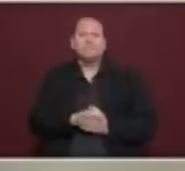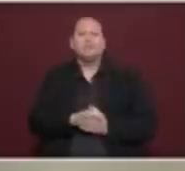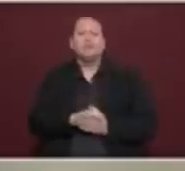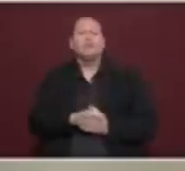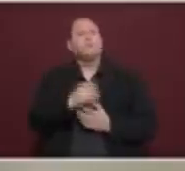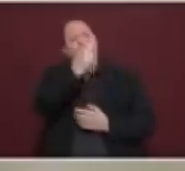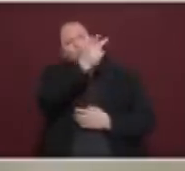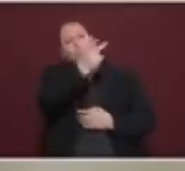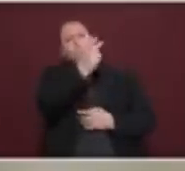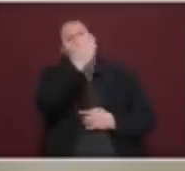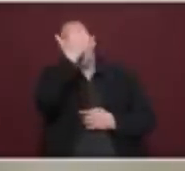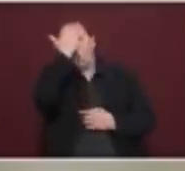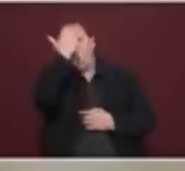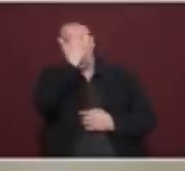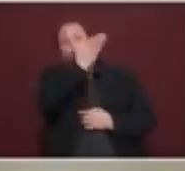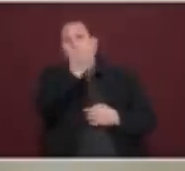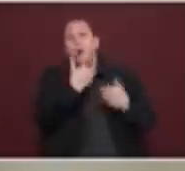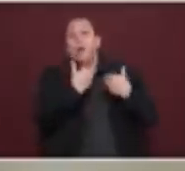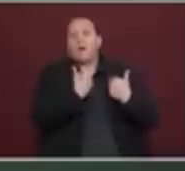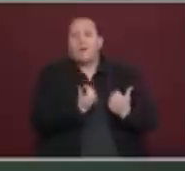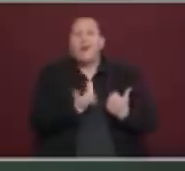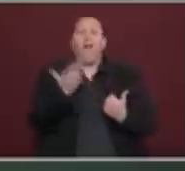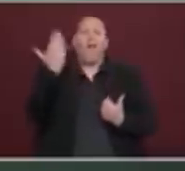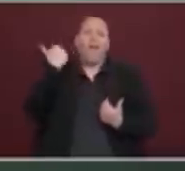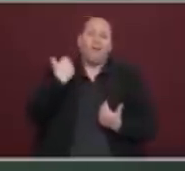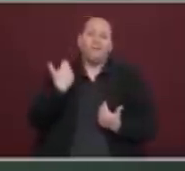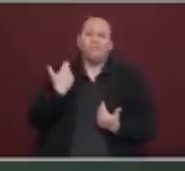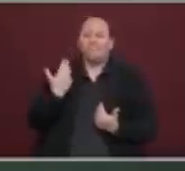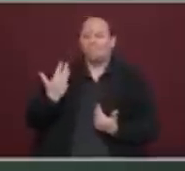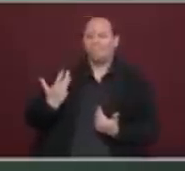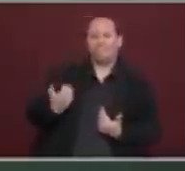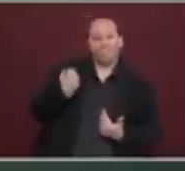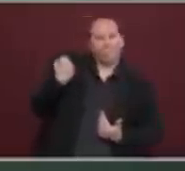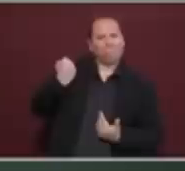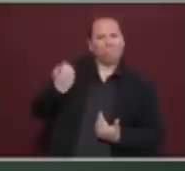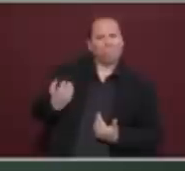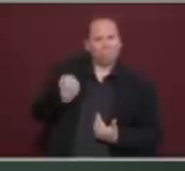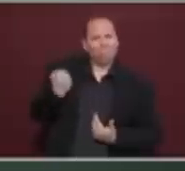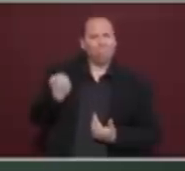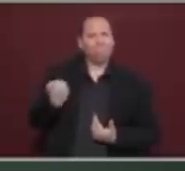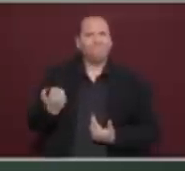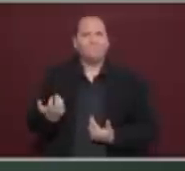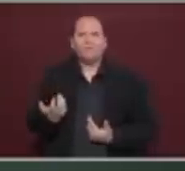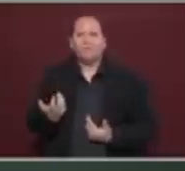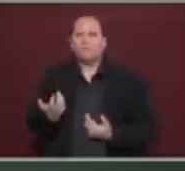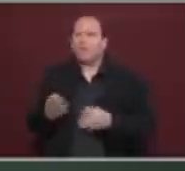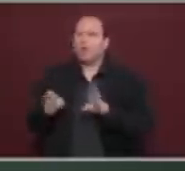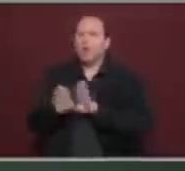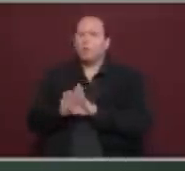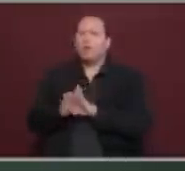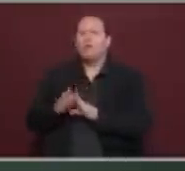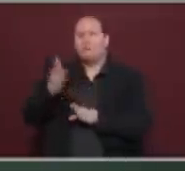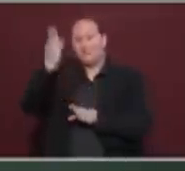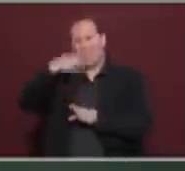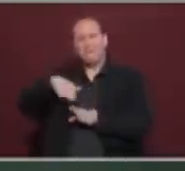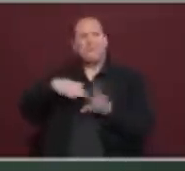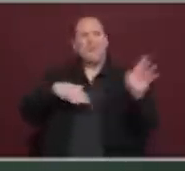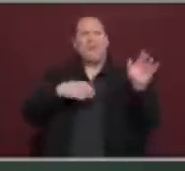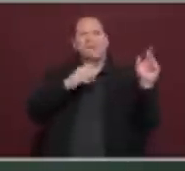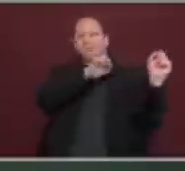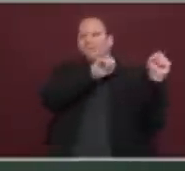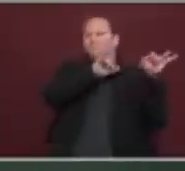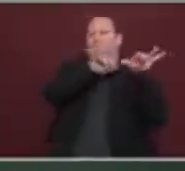reconocieran de abusos que se cometieron durante la conquista